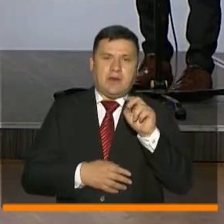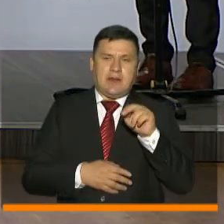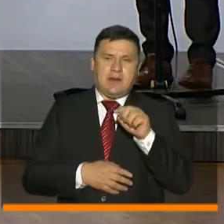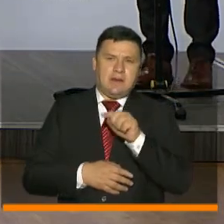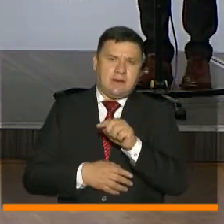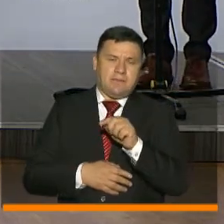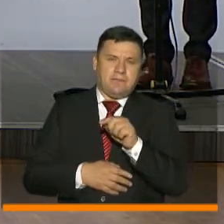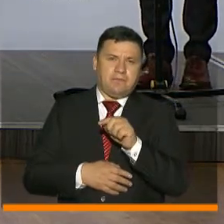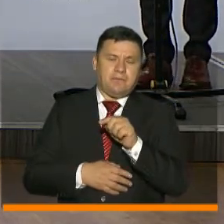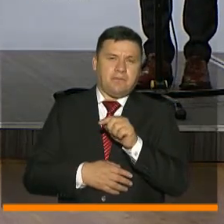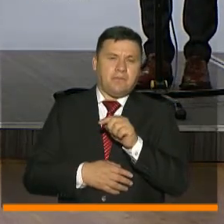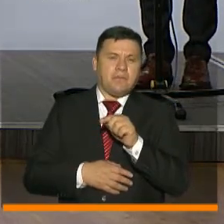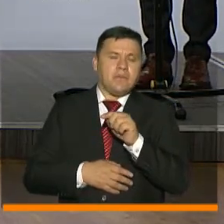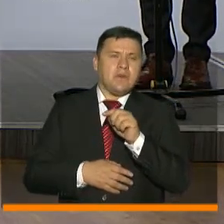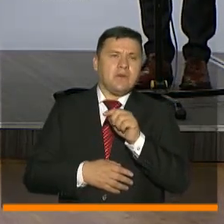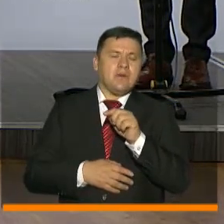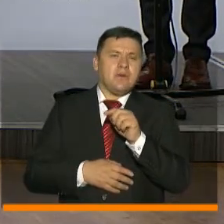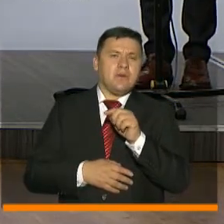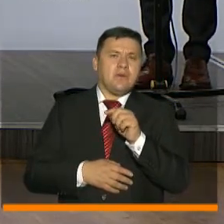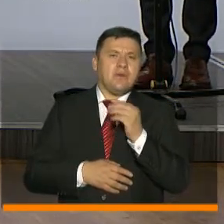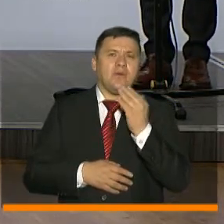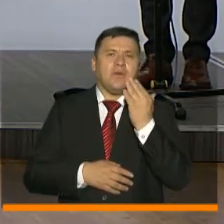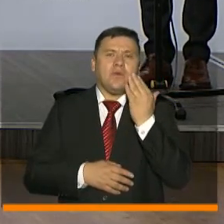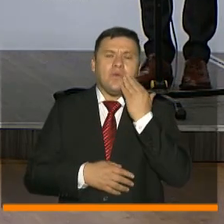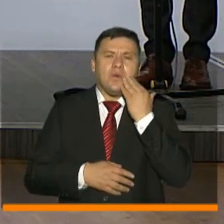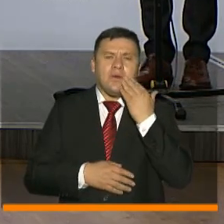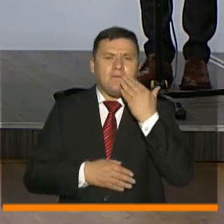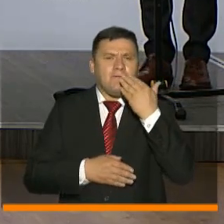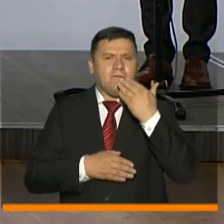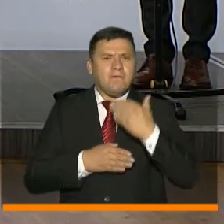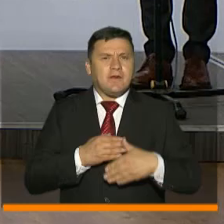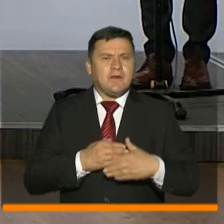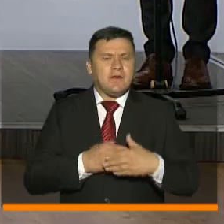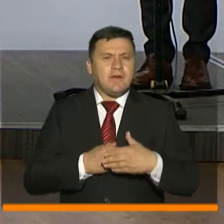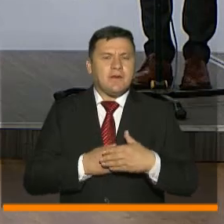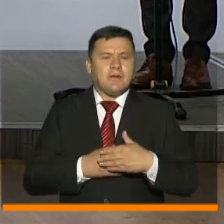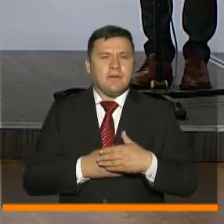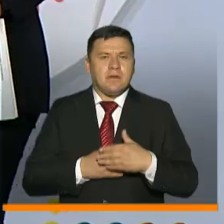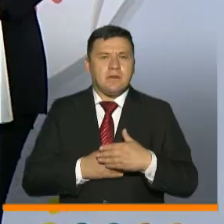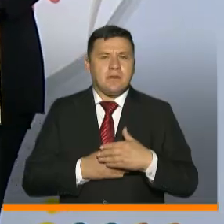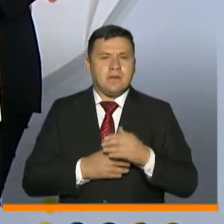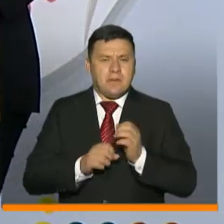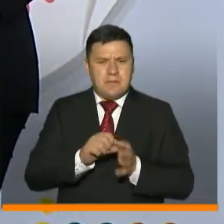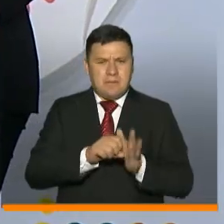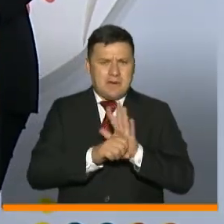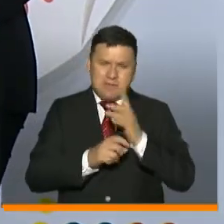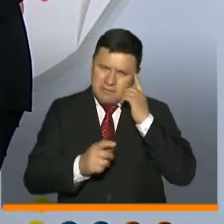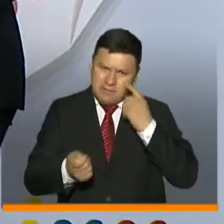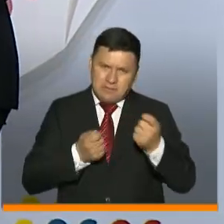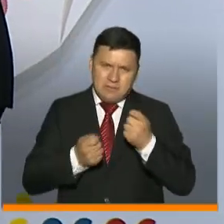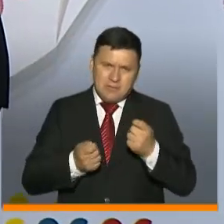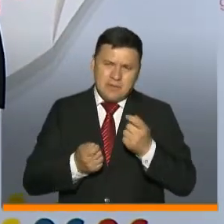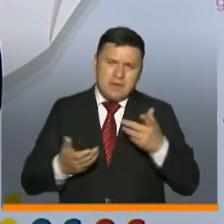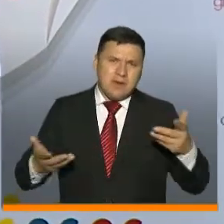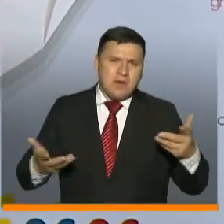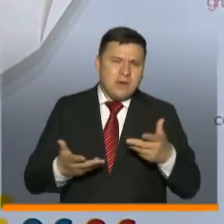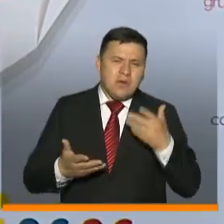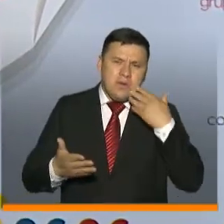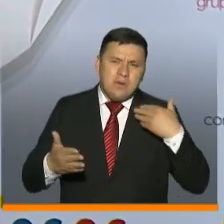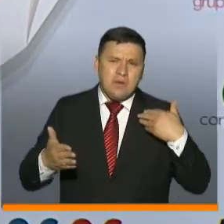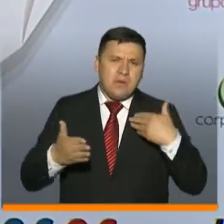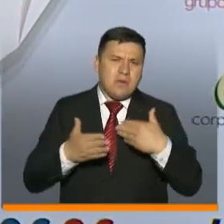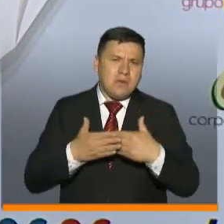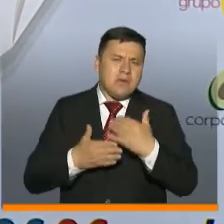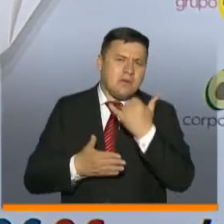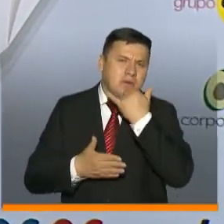TV Colombia. Aún no se sabe cuándo va a terminar este tema de crisis por la pandemia. ¿Se piensa seguir con estas ayudas? Y de ser